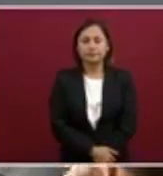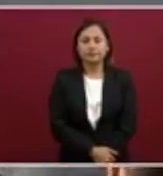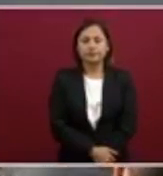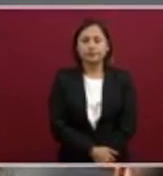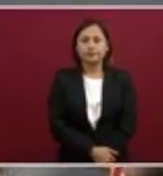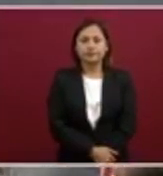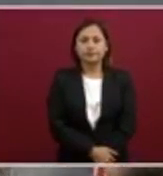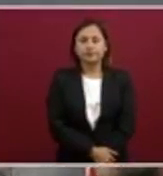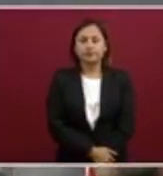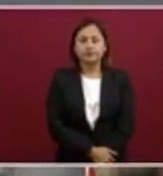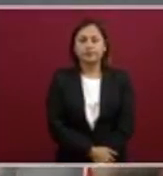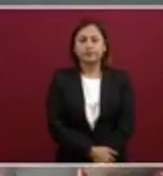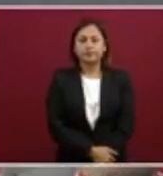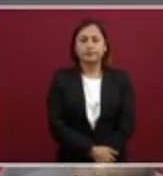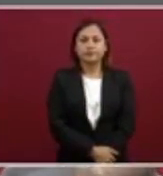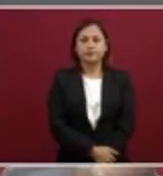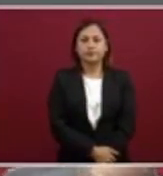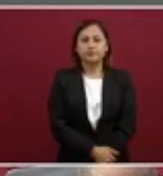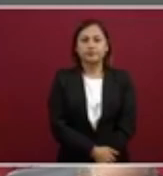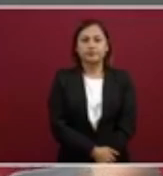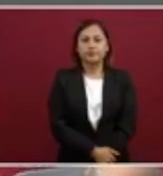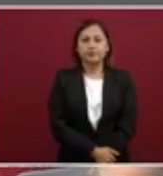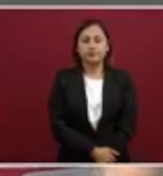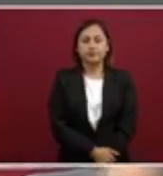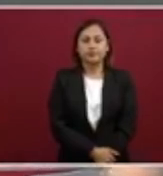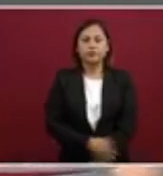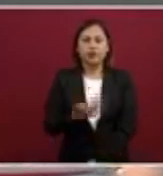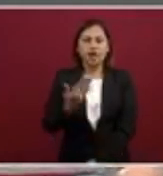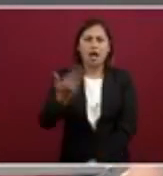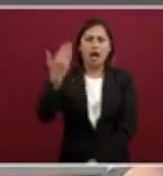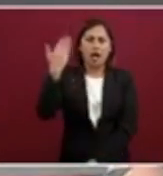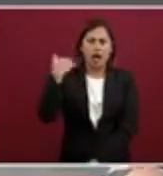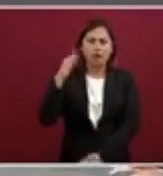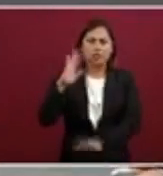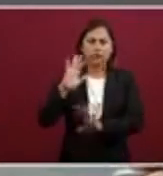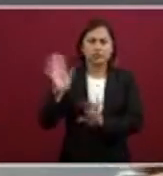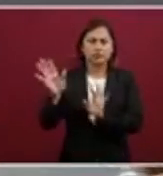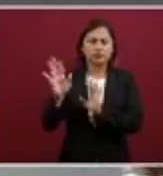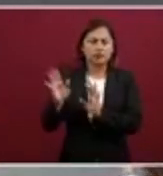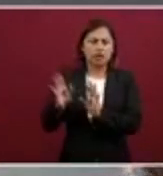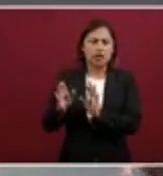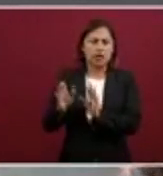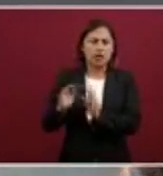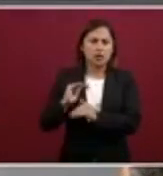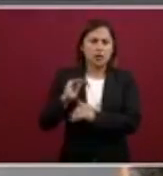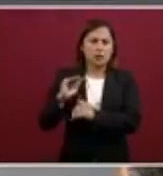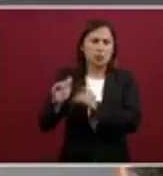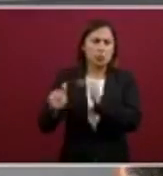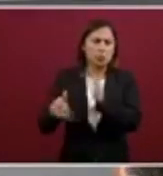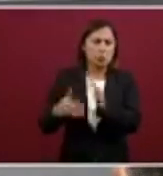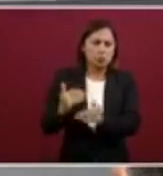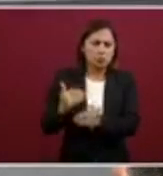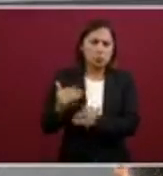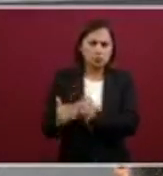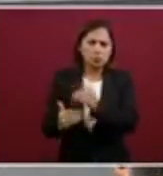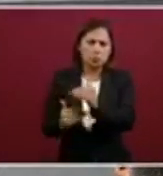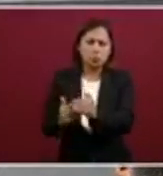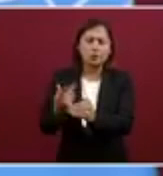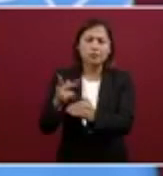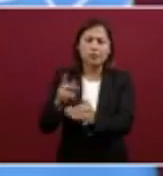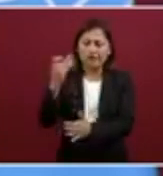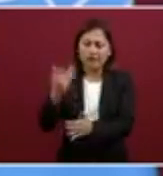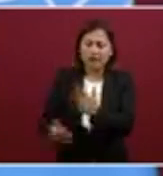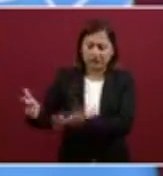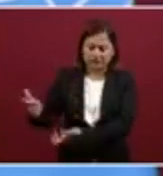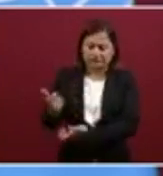Ya había un avance importante, pero no había presupuesto. Aprovecho para